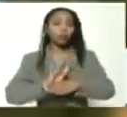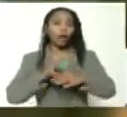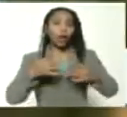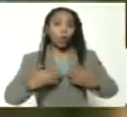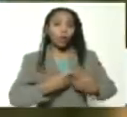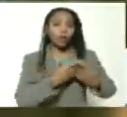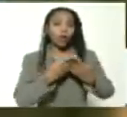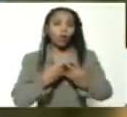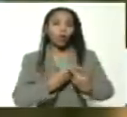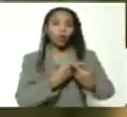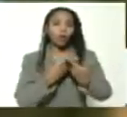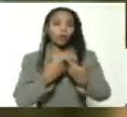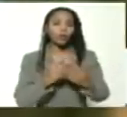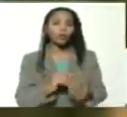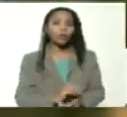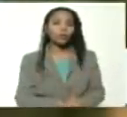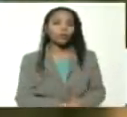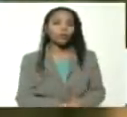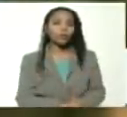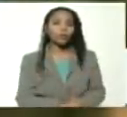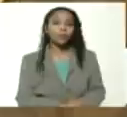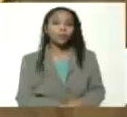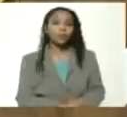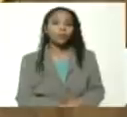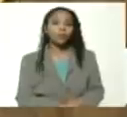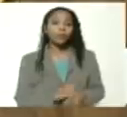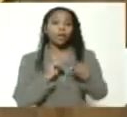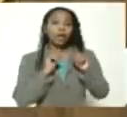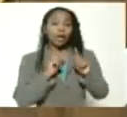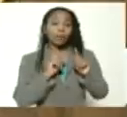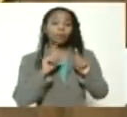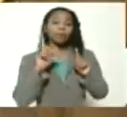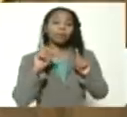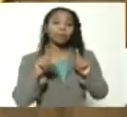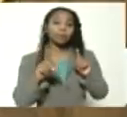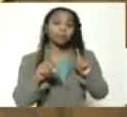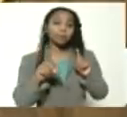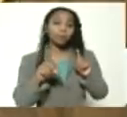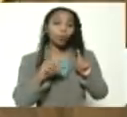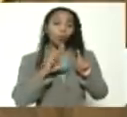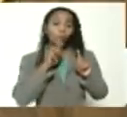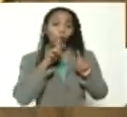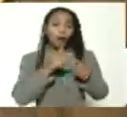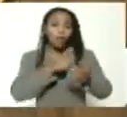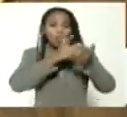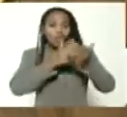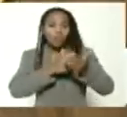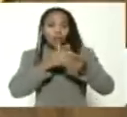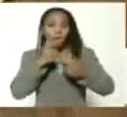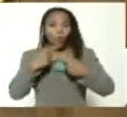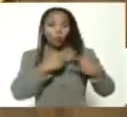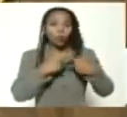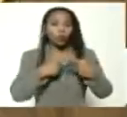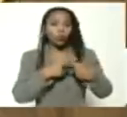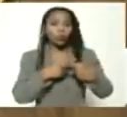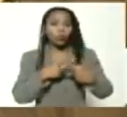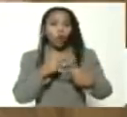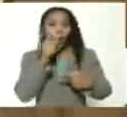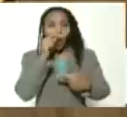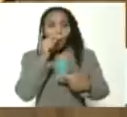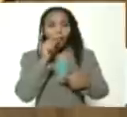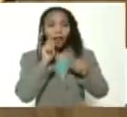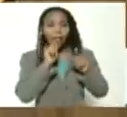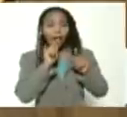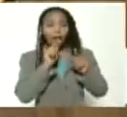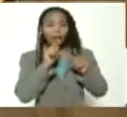Estados Unidos, el también criminal de guerra Henry López Cisco, que